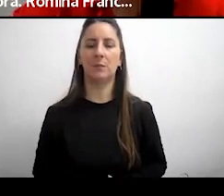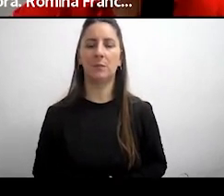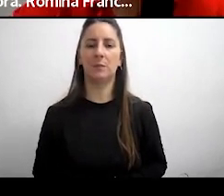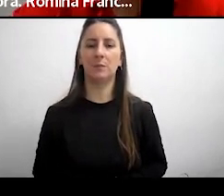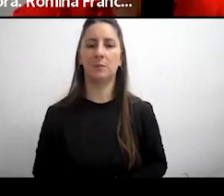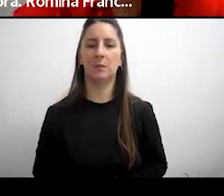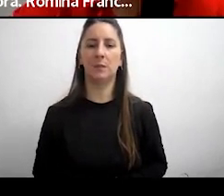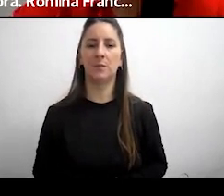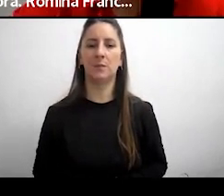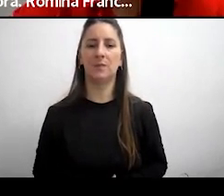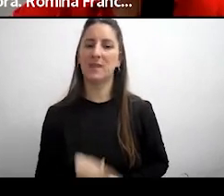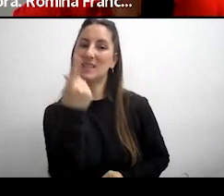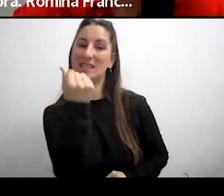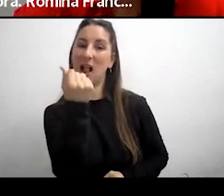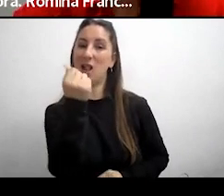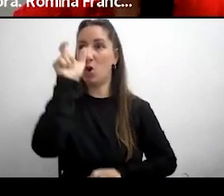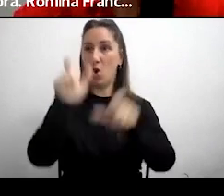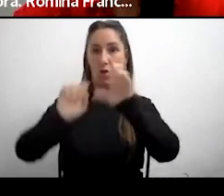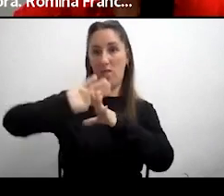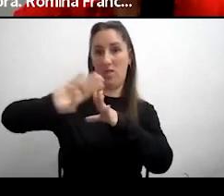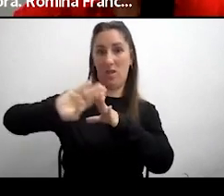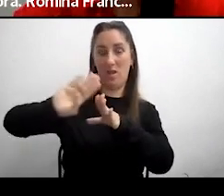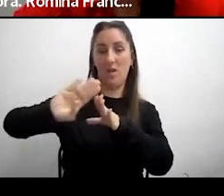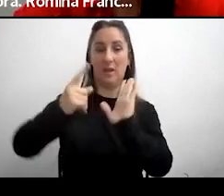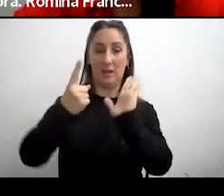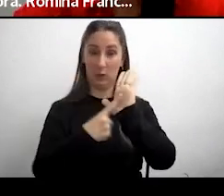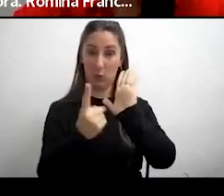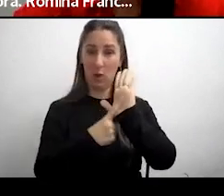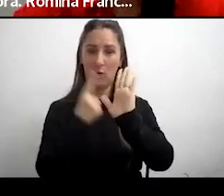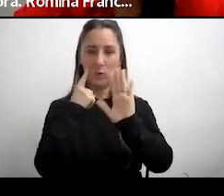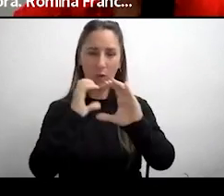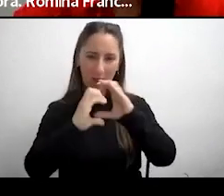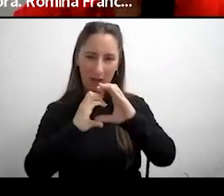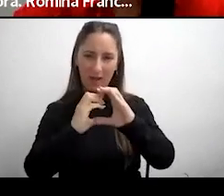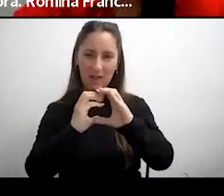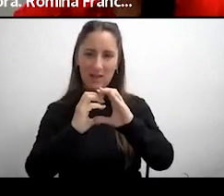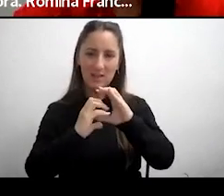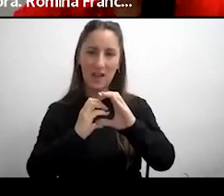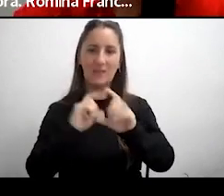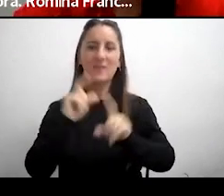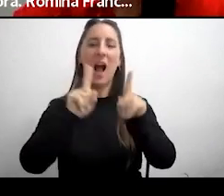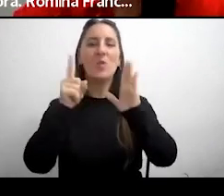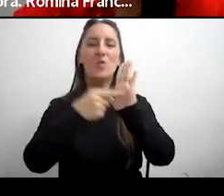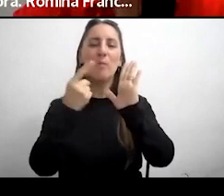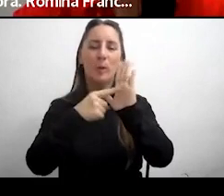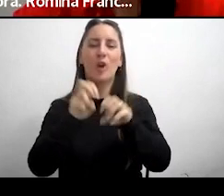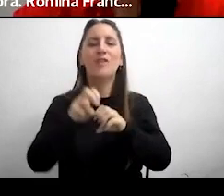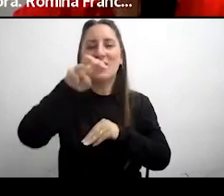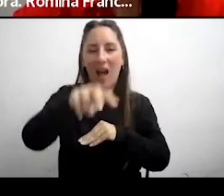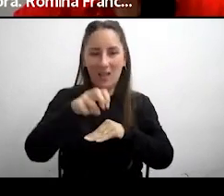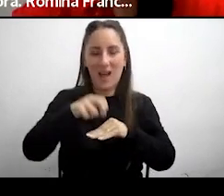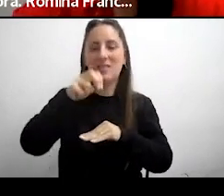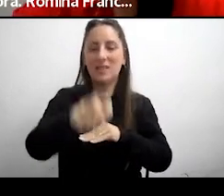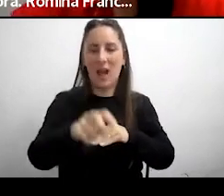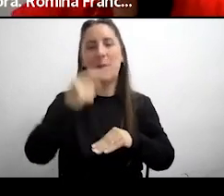saldos de deudores del titular. Acá justo leí el chat, sí me salté algunos puntitos, pero me los salté